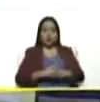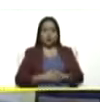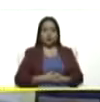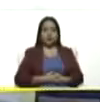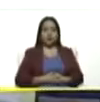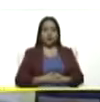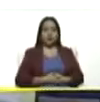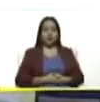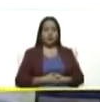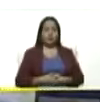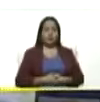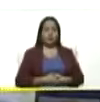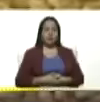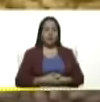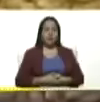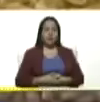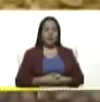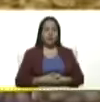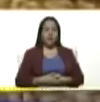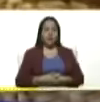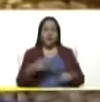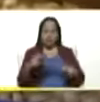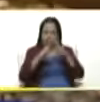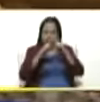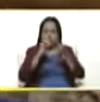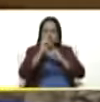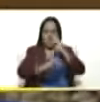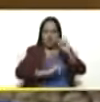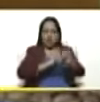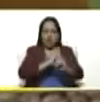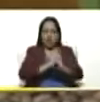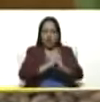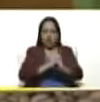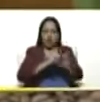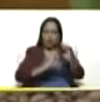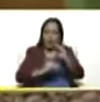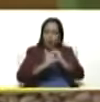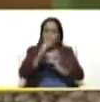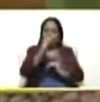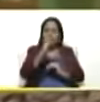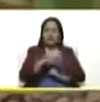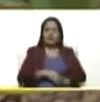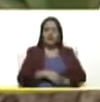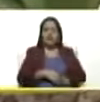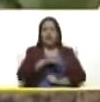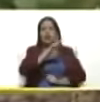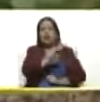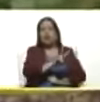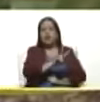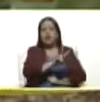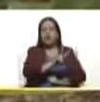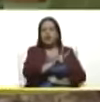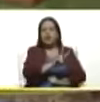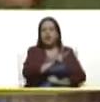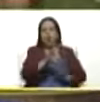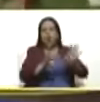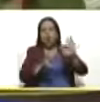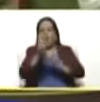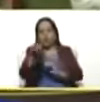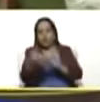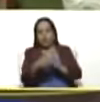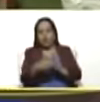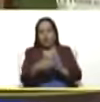¿no? Encuentro internacional, subimos de 212.000 hectáreas, ya estábamos en